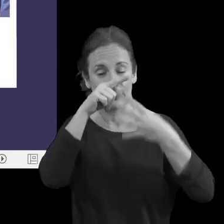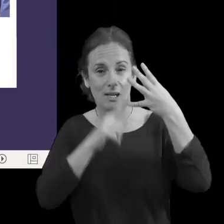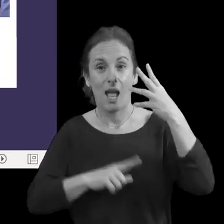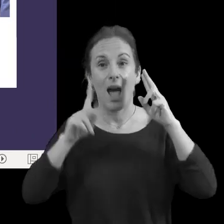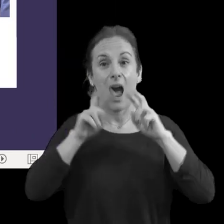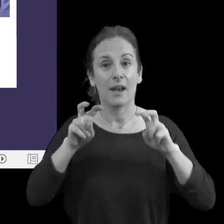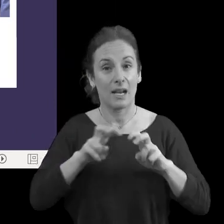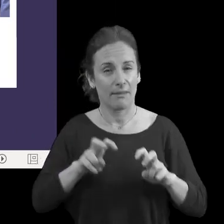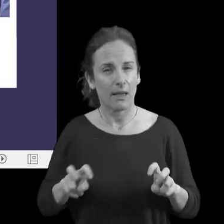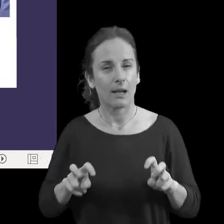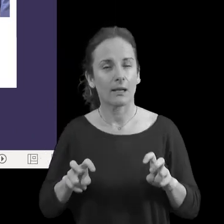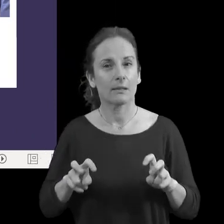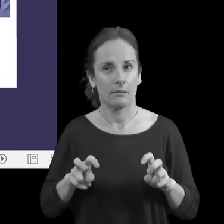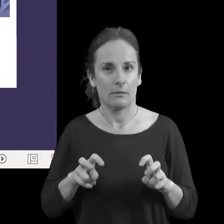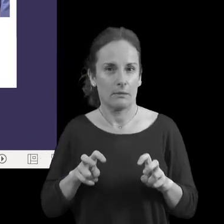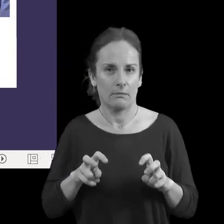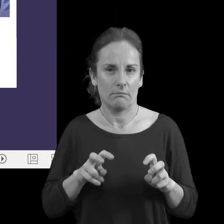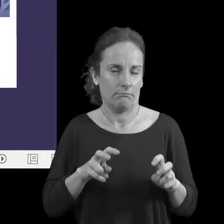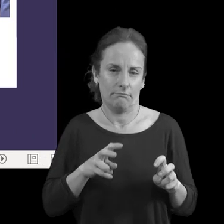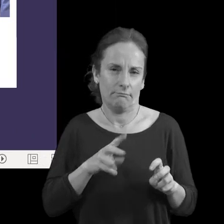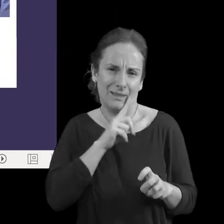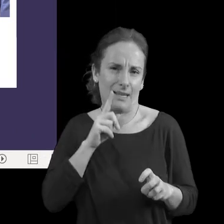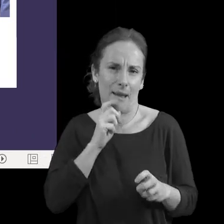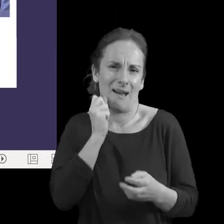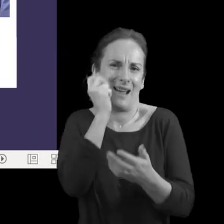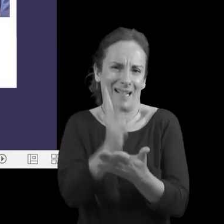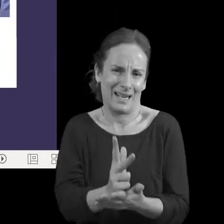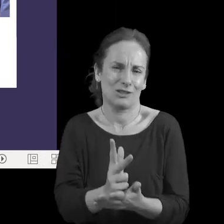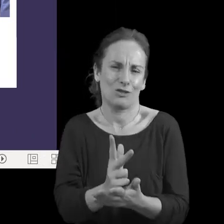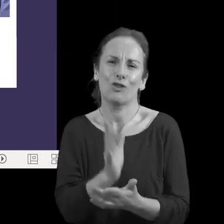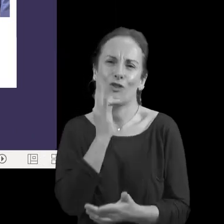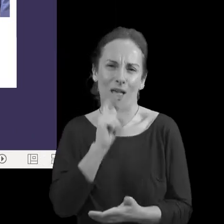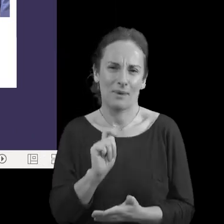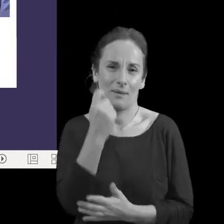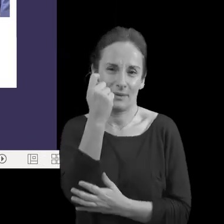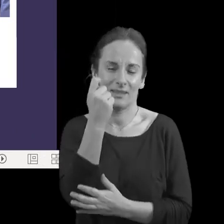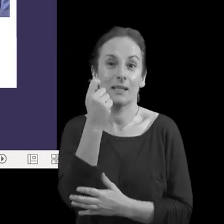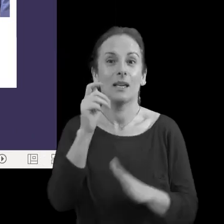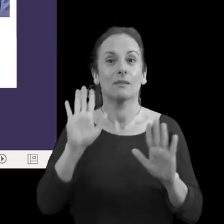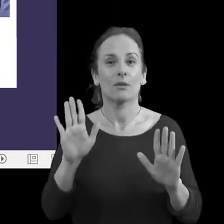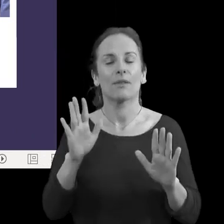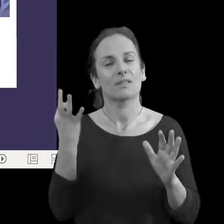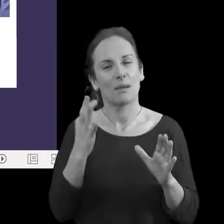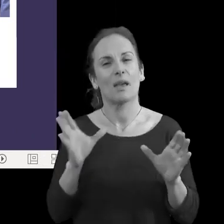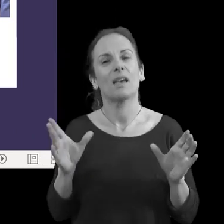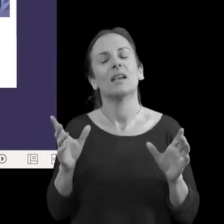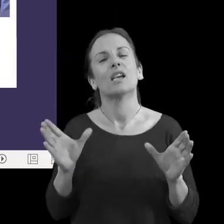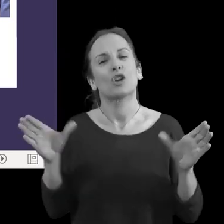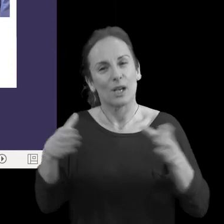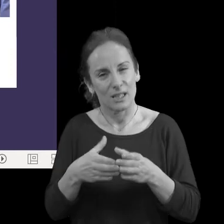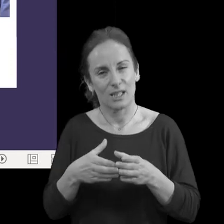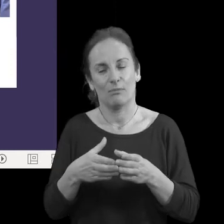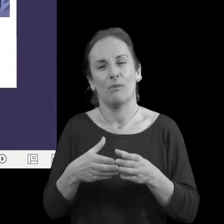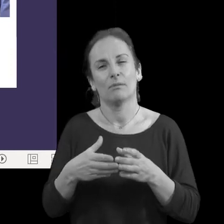todas estas cuestiones y todos estos retos pendientes, colectivamente siempre es más interesante, ¿no? Más estratégico y también